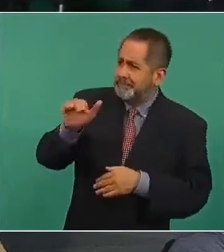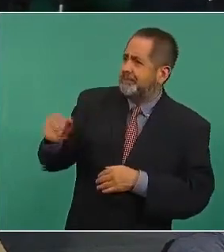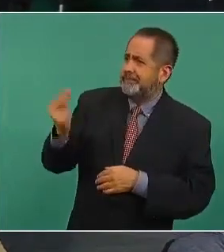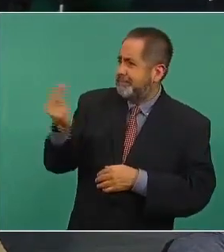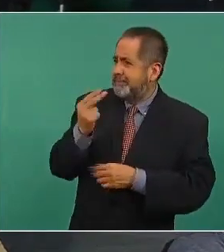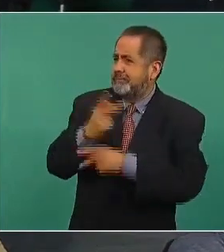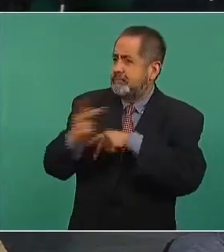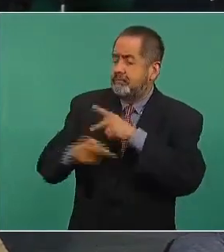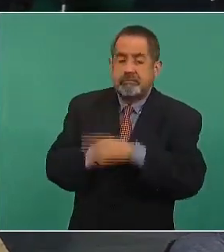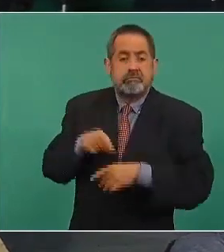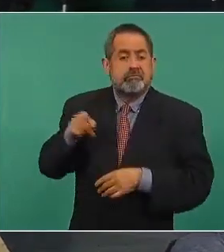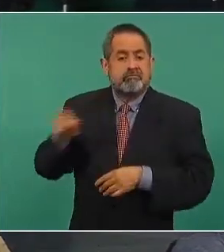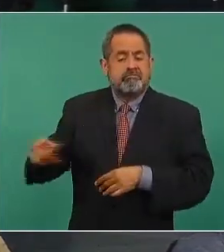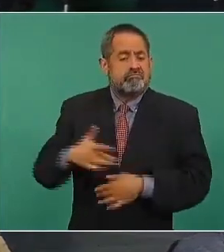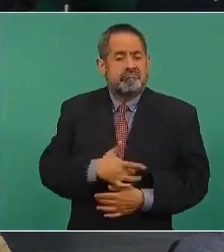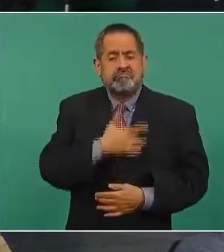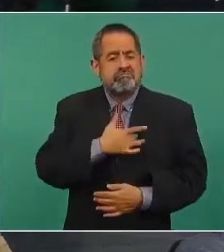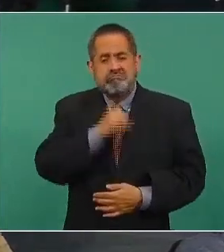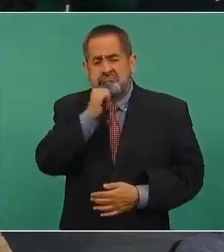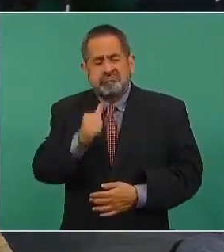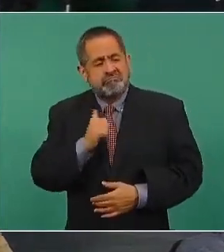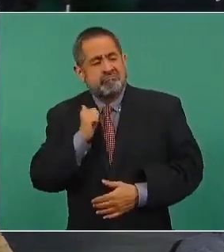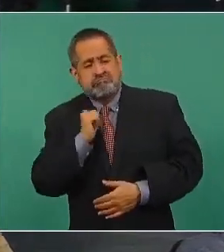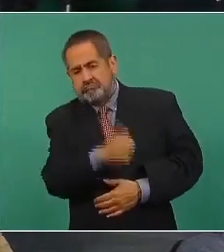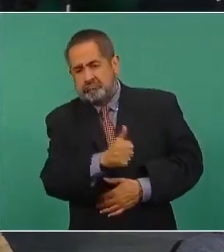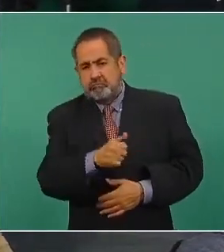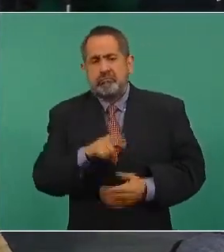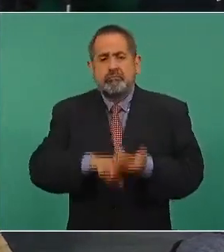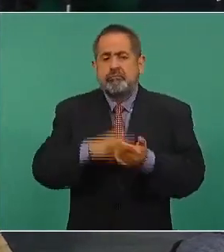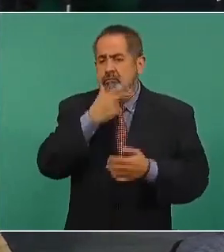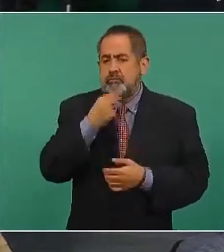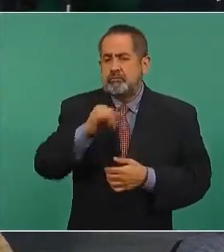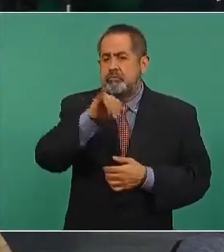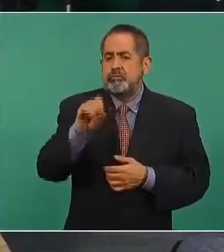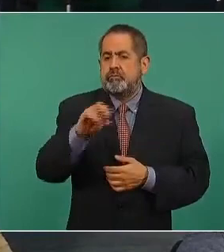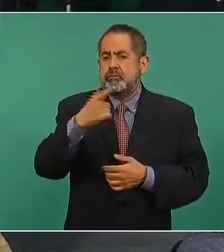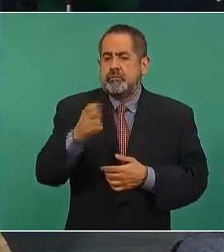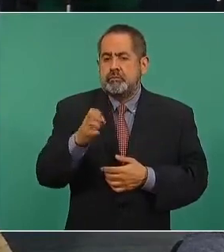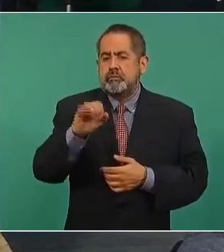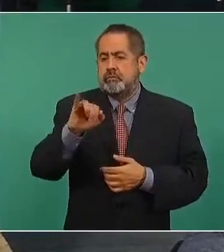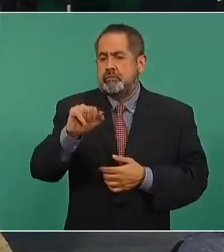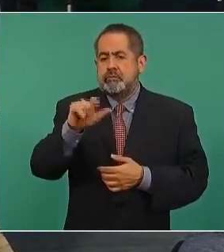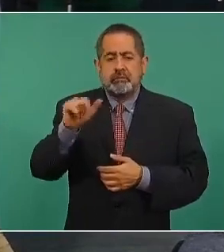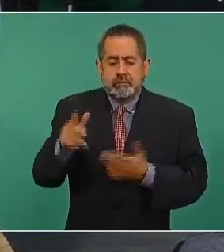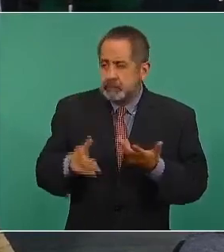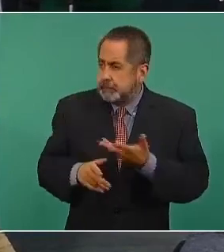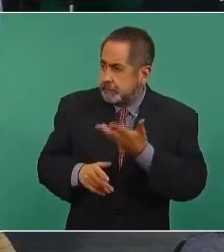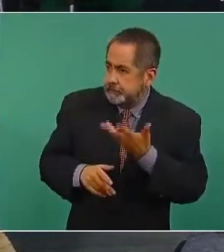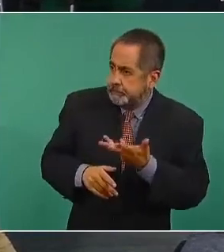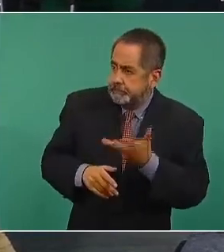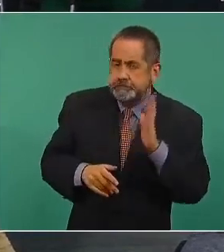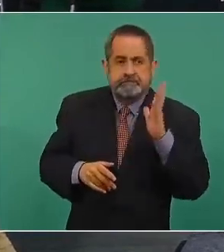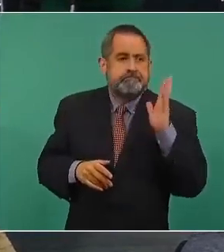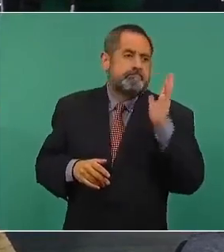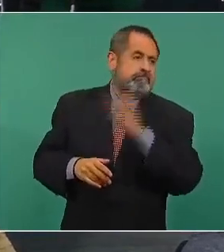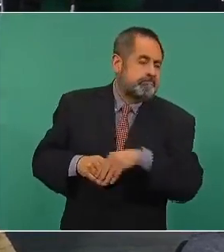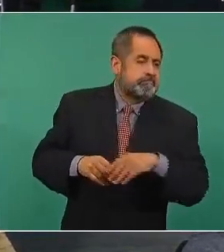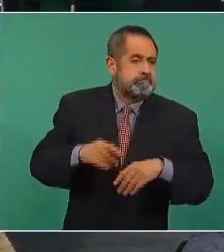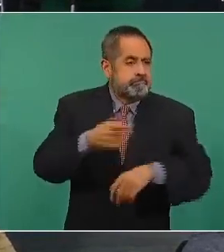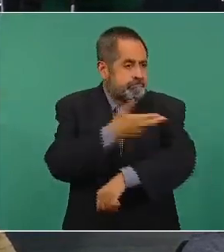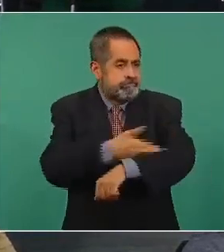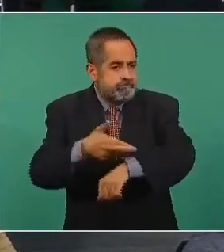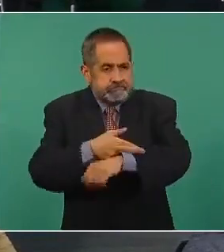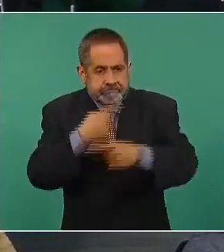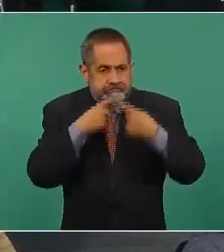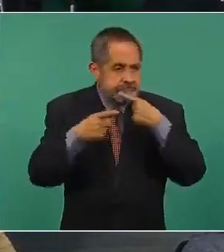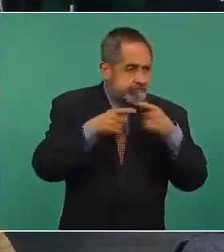el señor muy insensible, el cónsul Jorge Islas, al grado de que se tuvieron que organizar ellos, entre los